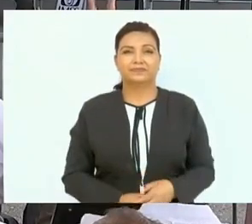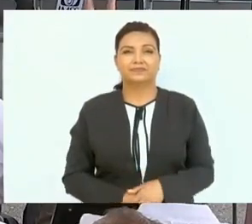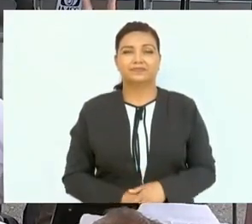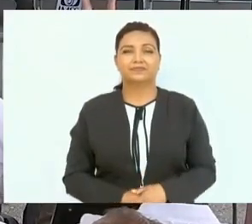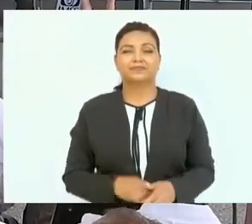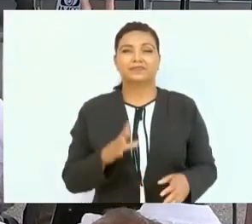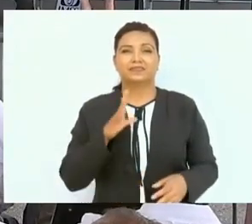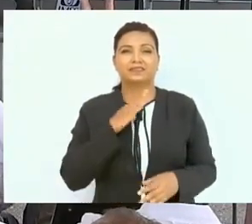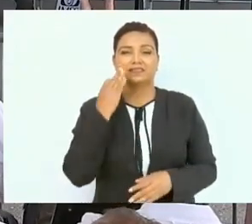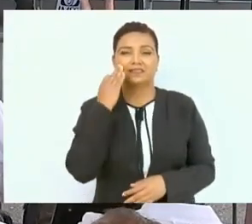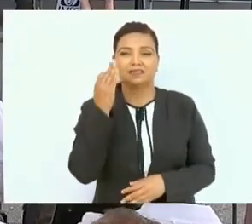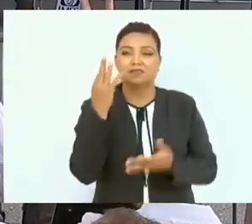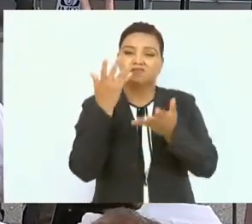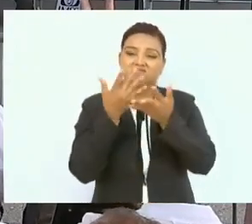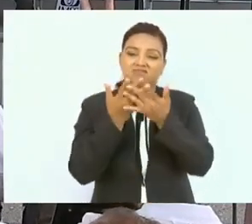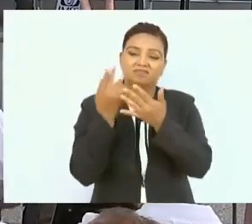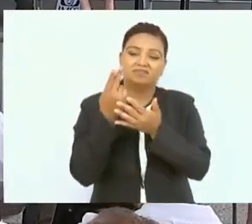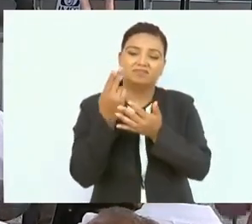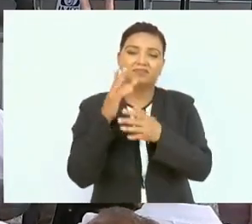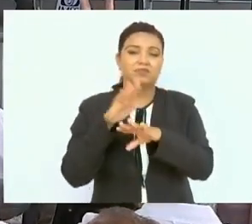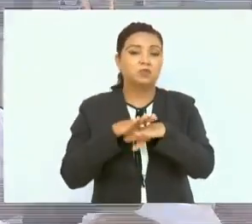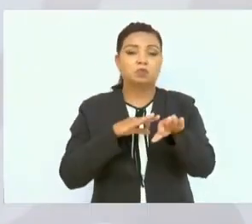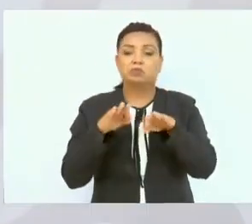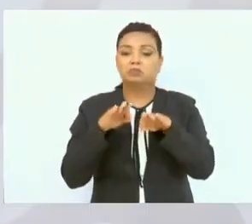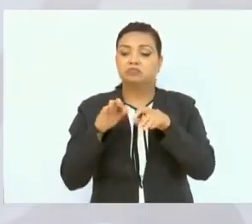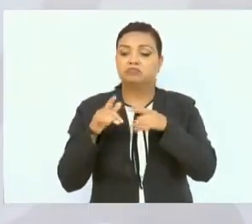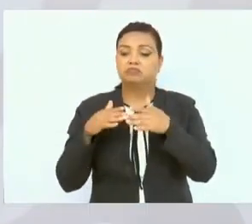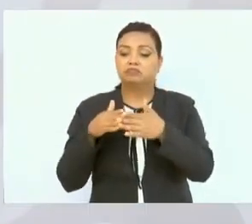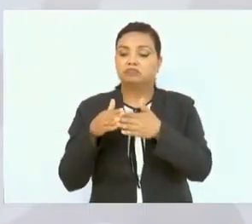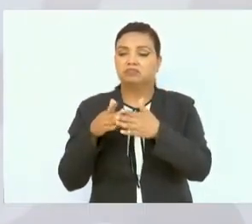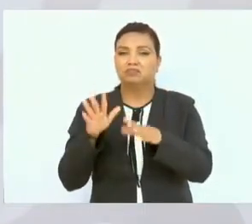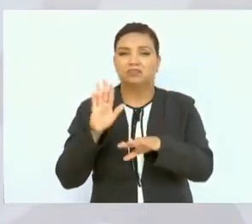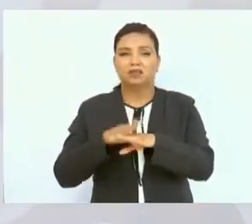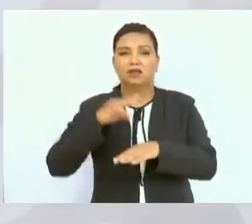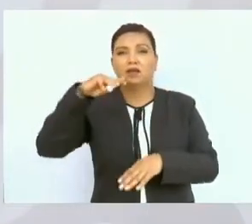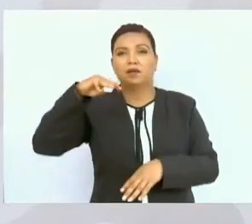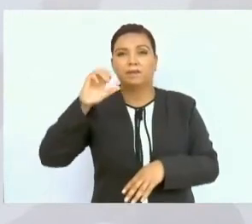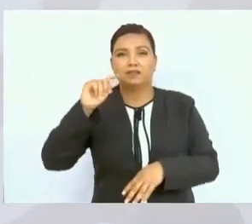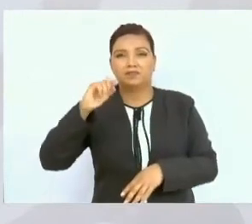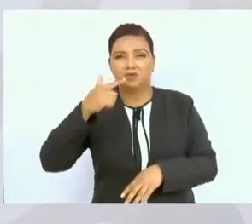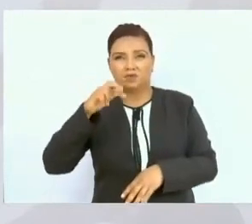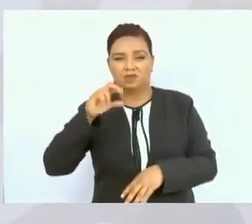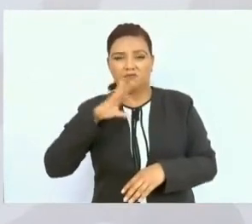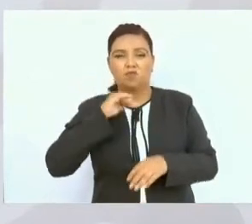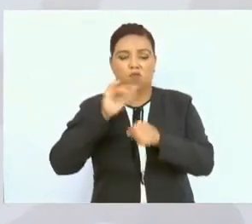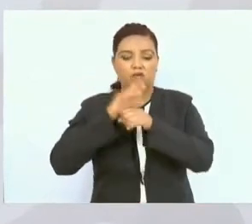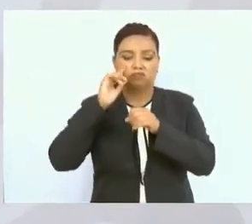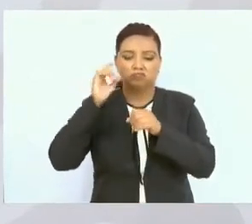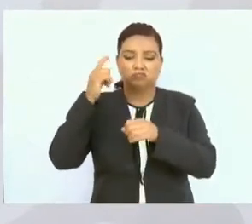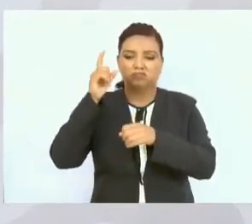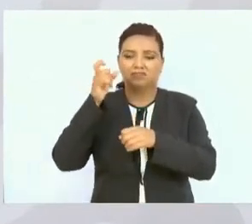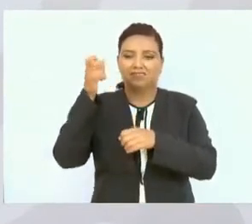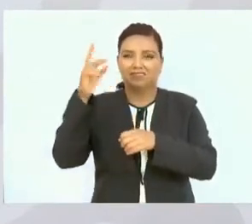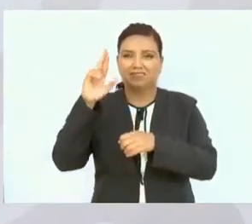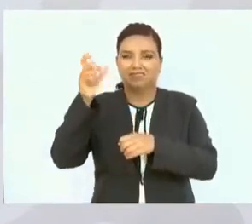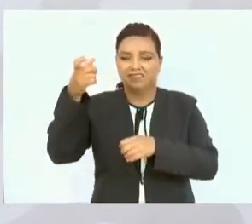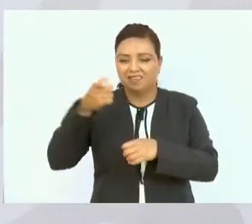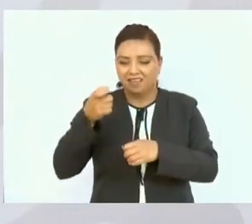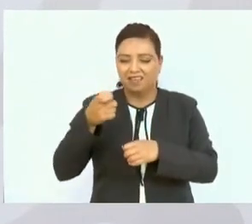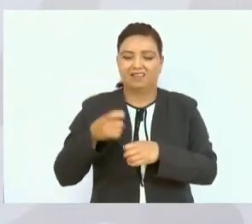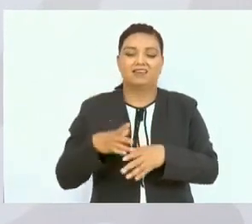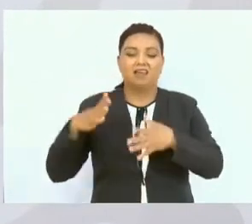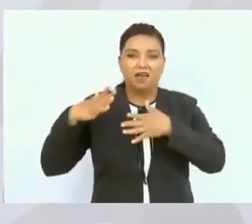Lo que lleva tiempo sin funcionar, el mastógrafo que se descompuso en 2014, los rayos